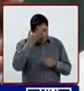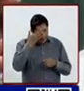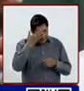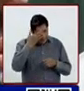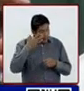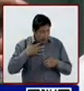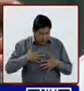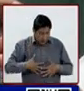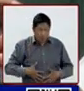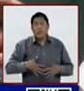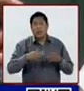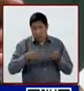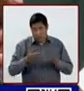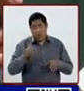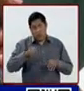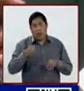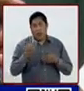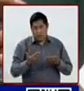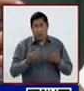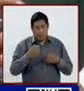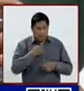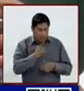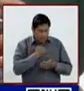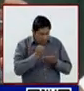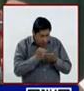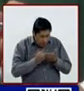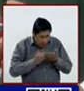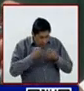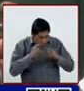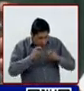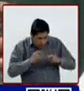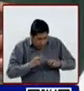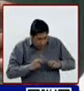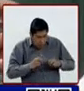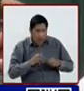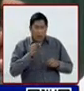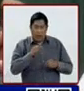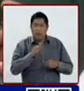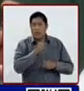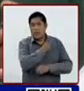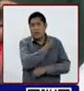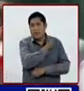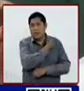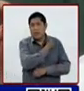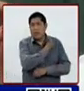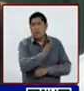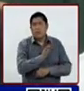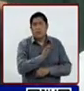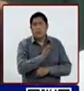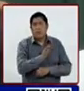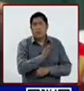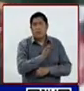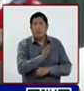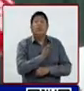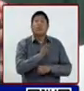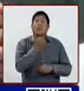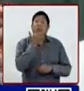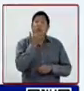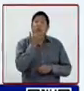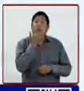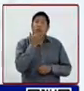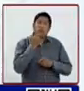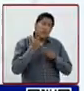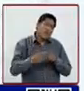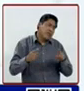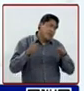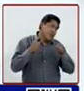en la piel del occiso, lo cual también va a ser motivo de análisis y otro tipo de... ¿De qué índole, coronel, por favor?